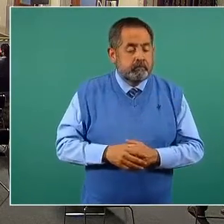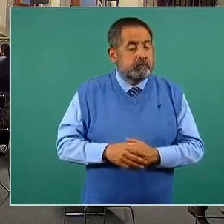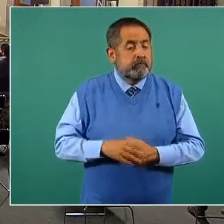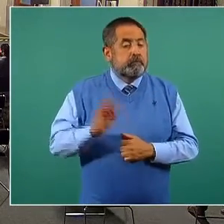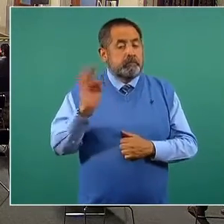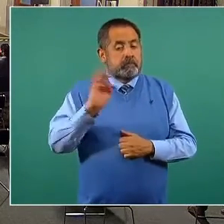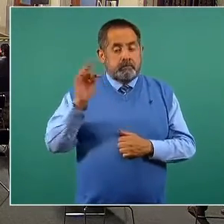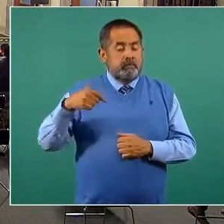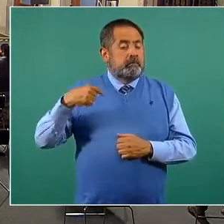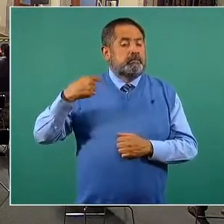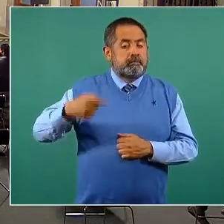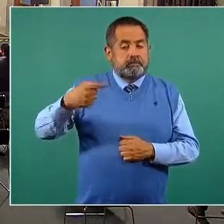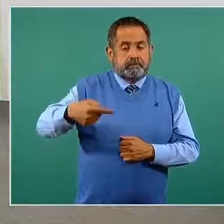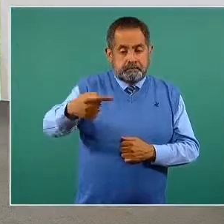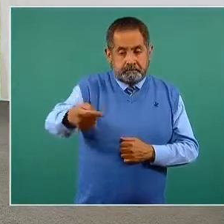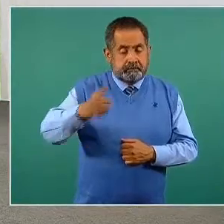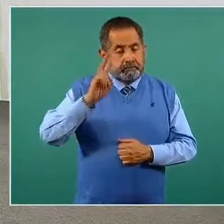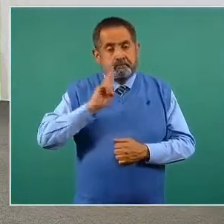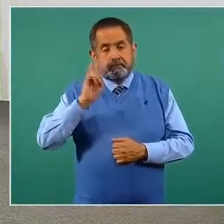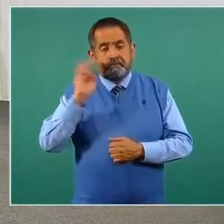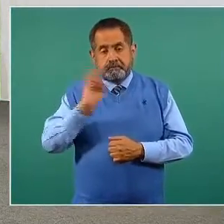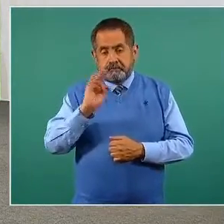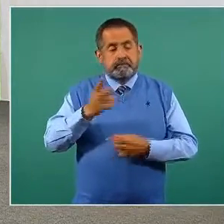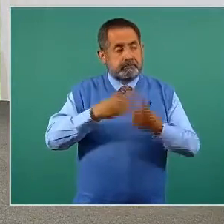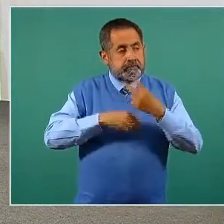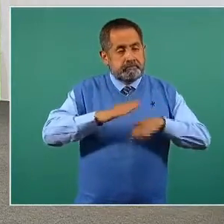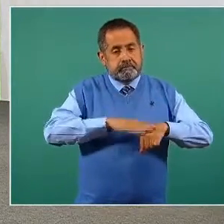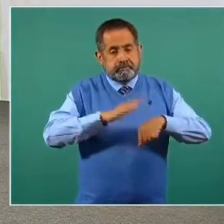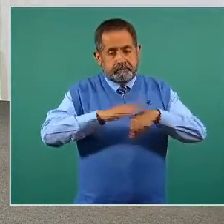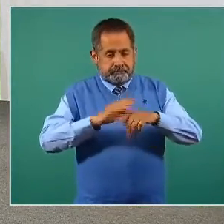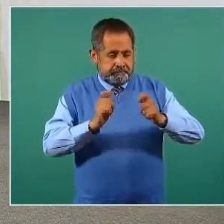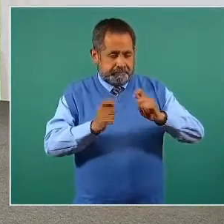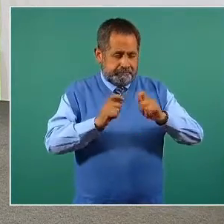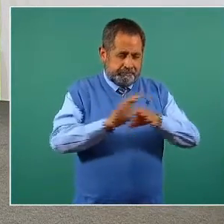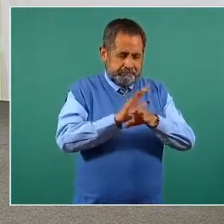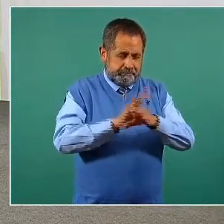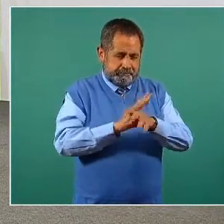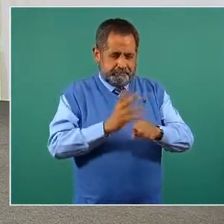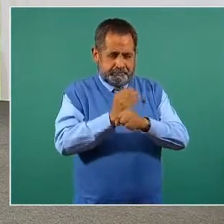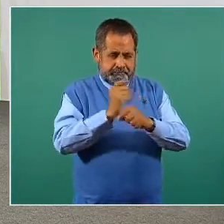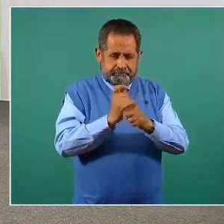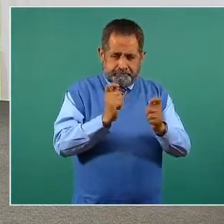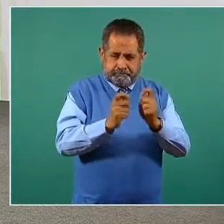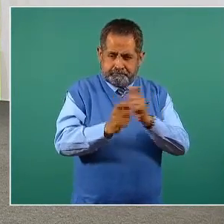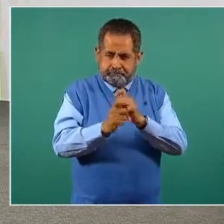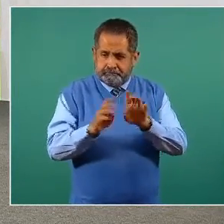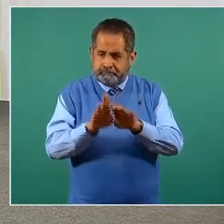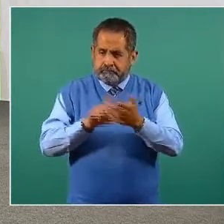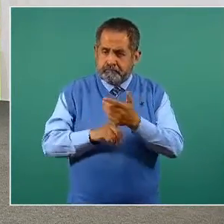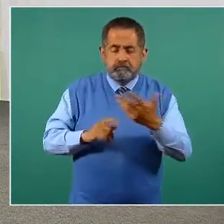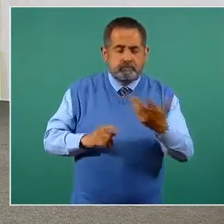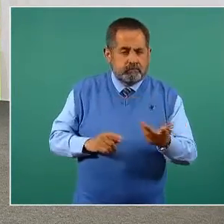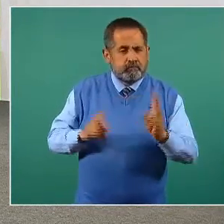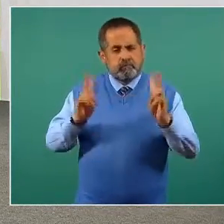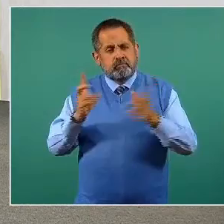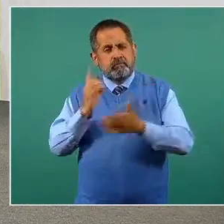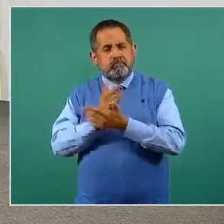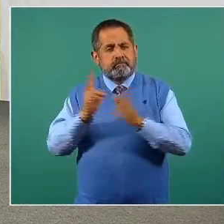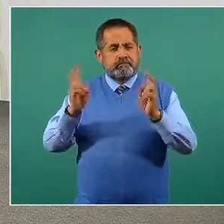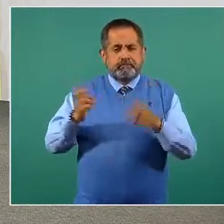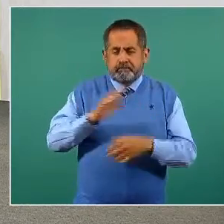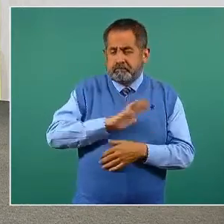en siguientes días vamos a estar viendo estos ajustes, estos incrementos, no solamente en el tema de las